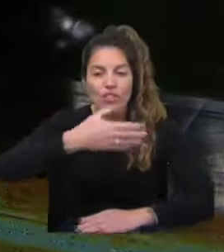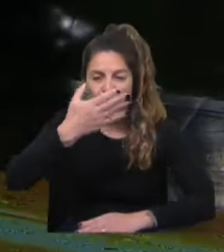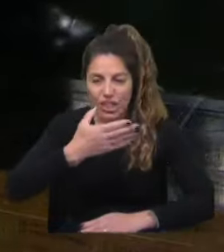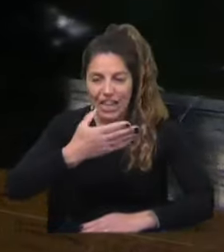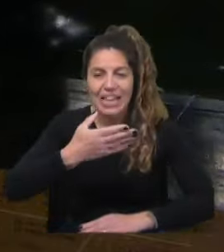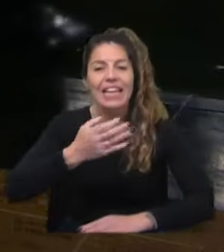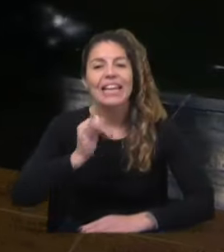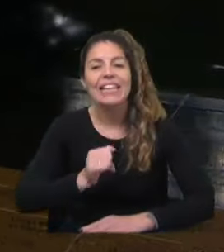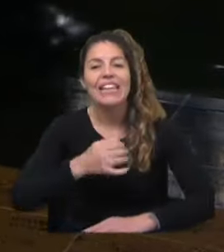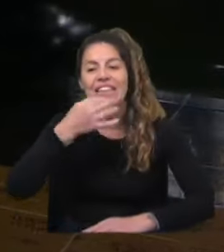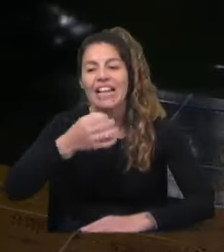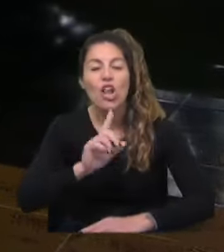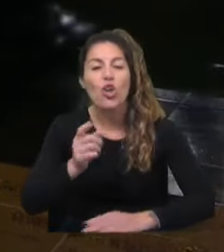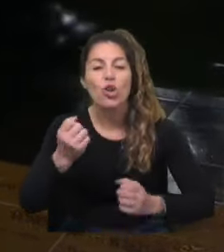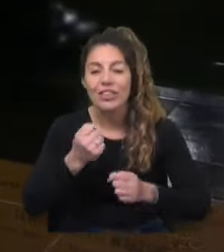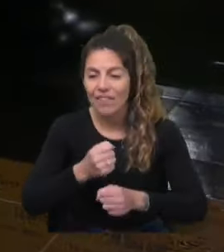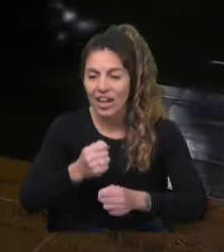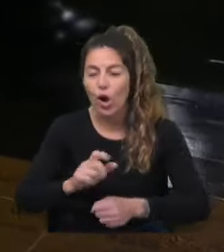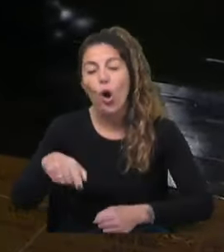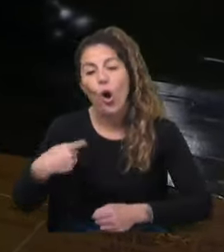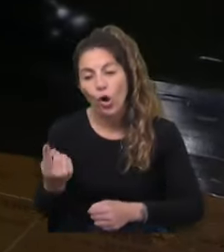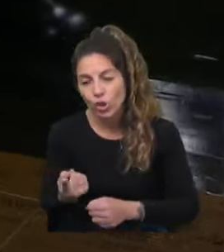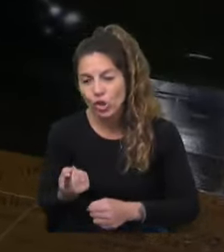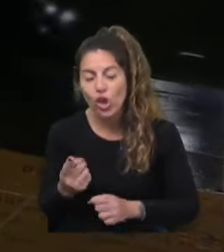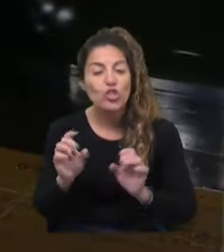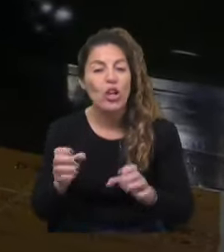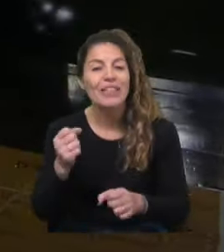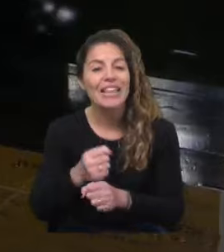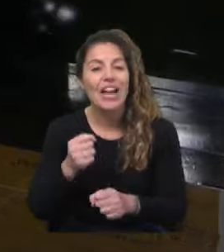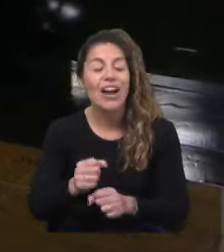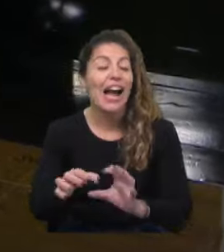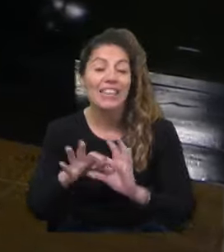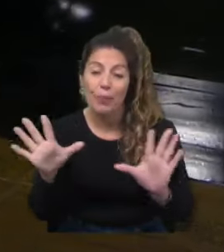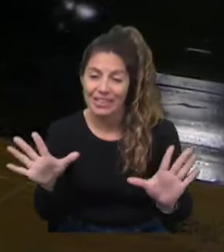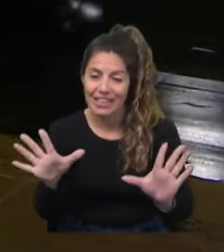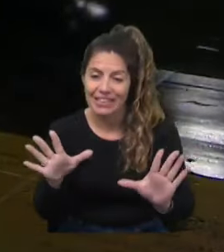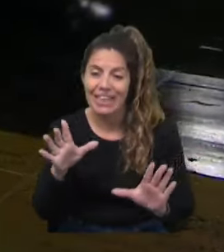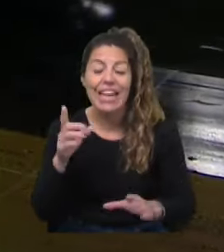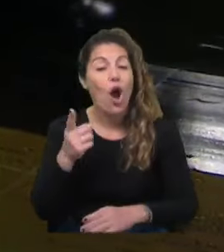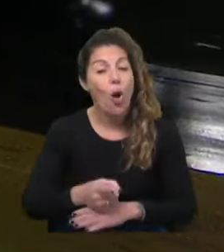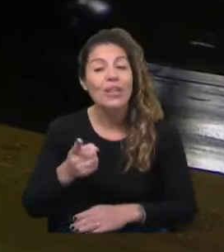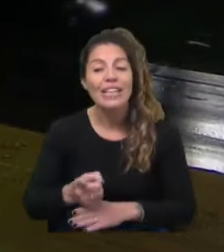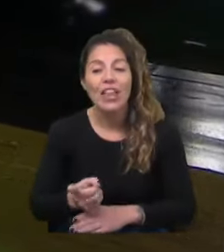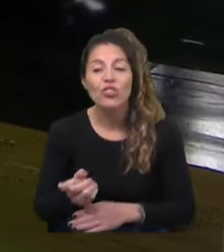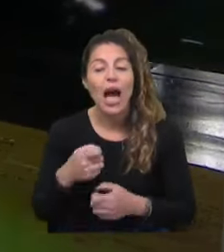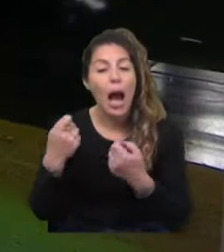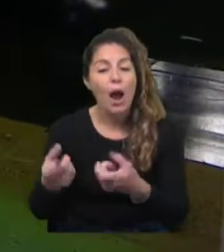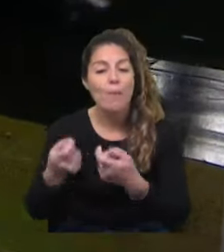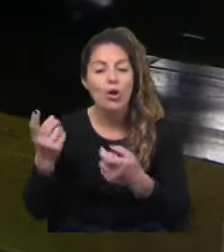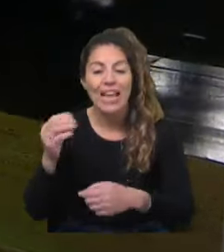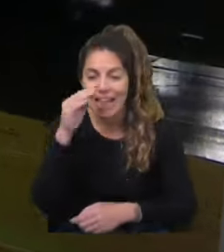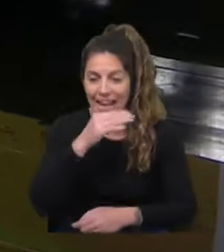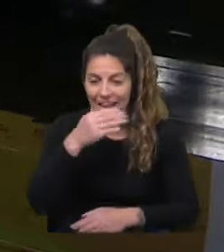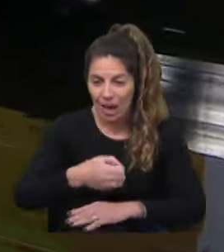y declarar un ejercicio. Otros solamente trabajan en forma independiente y están obligados a aportar a la Caja